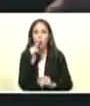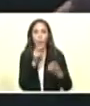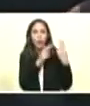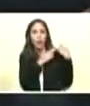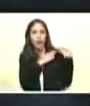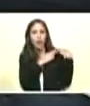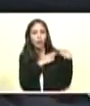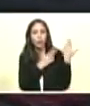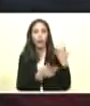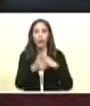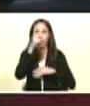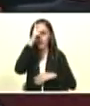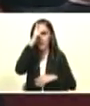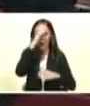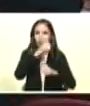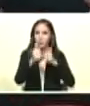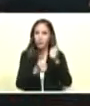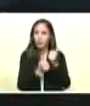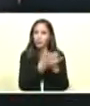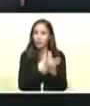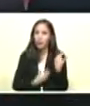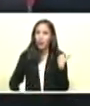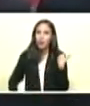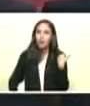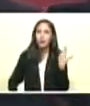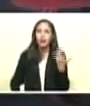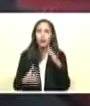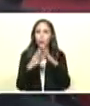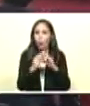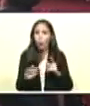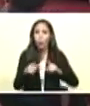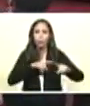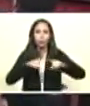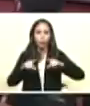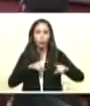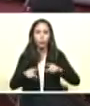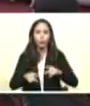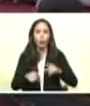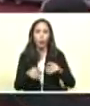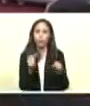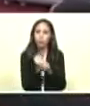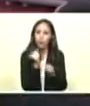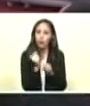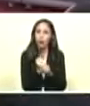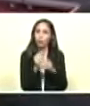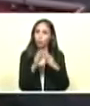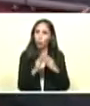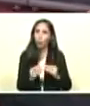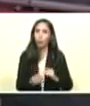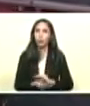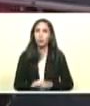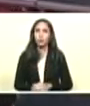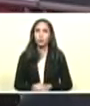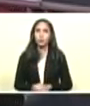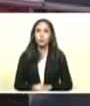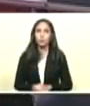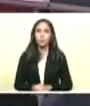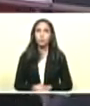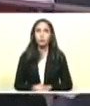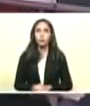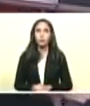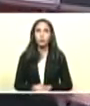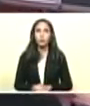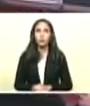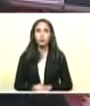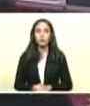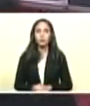vicepresidente ejecutivo, vicepresidente de economía. Vamos a coordinar, ministro del trabajo, compañero Néstor Ovalle, por donde estés,